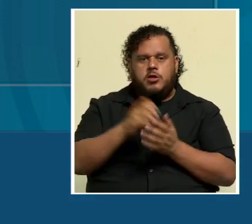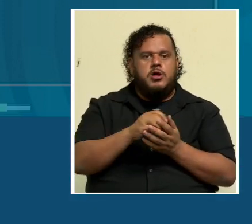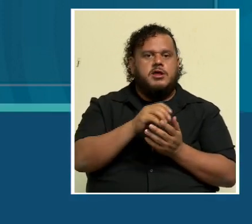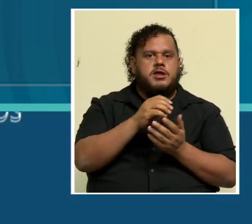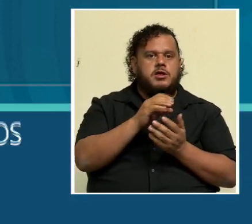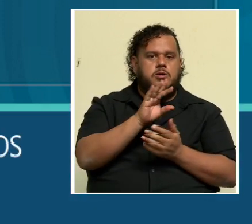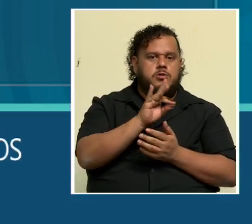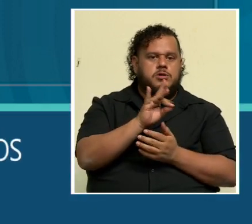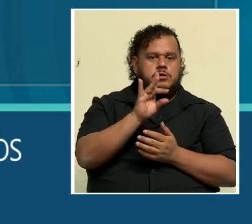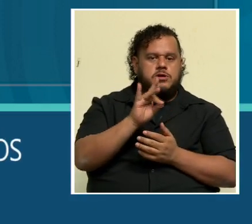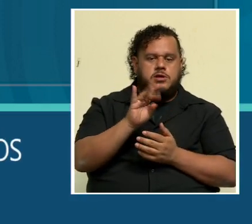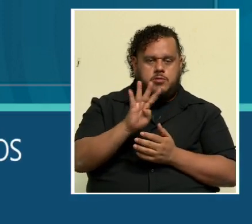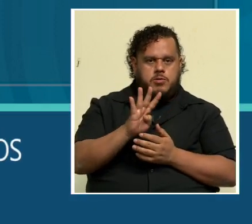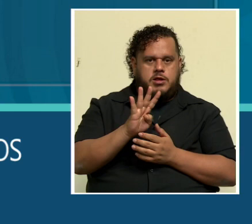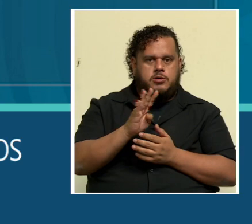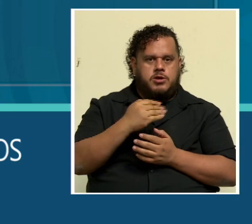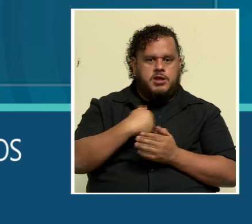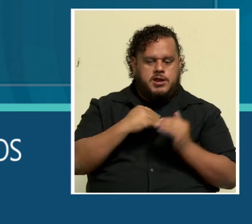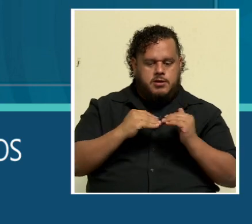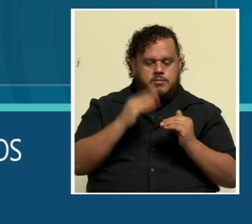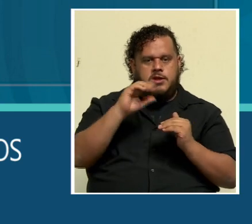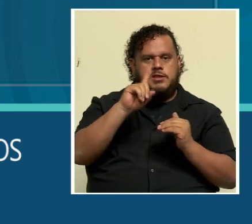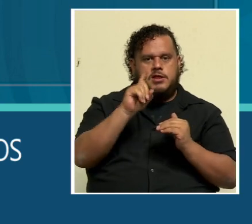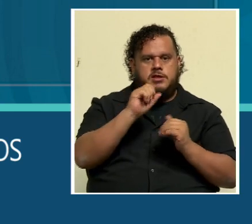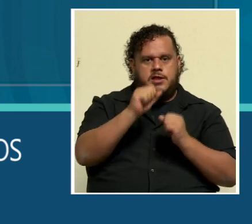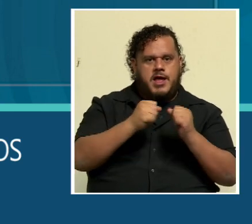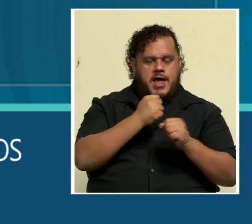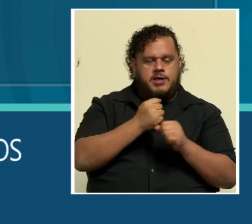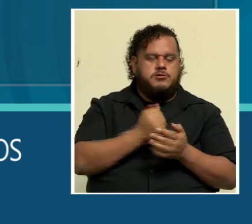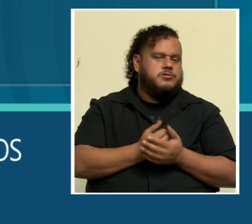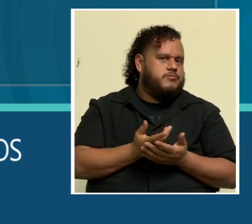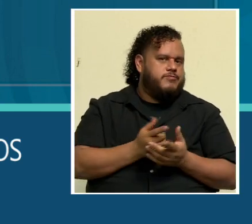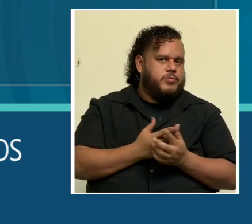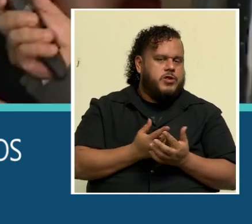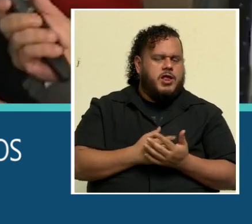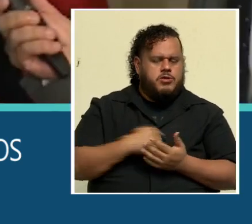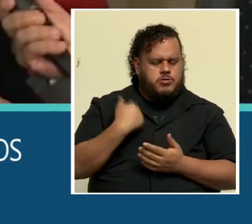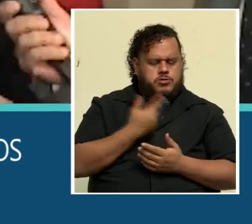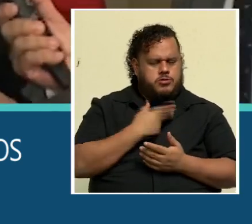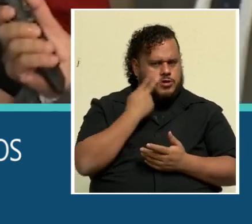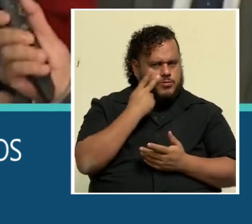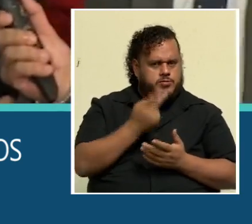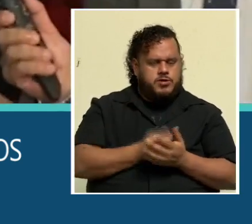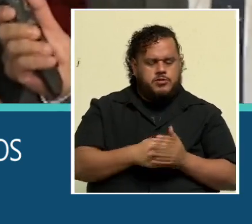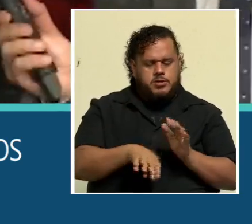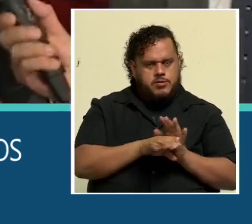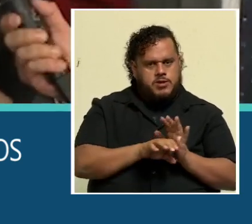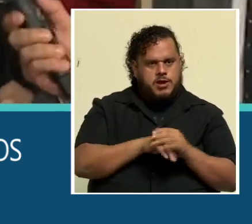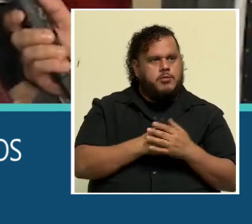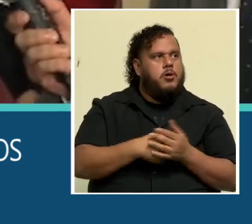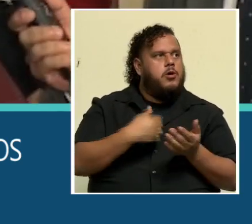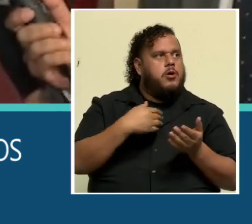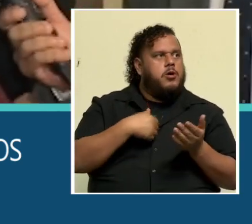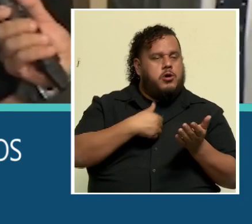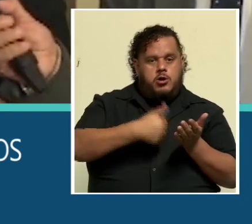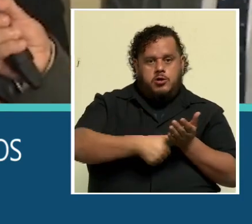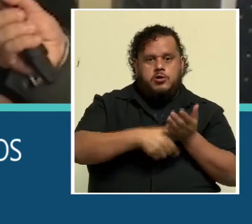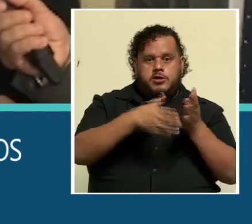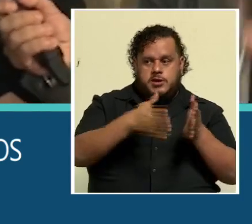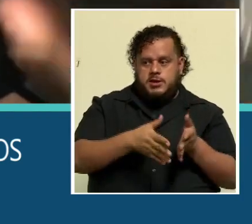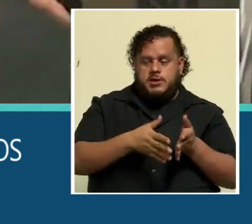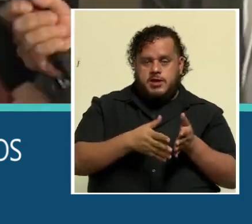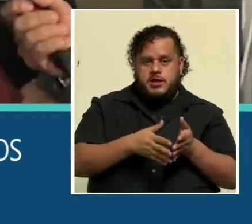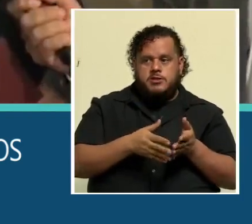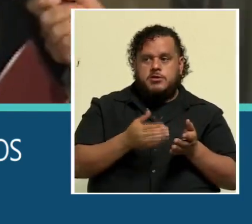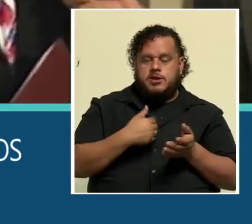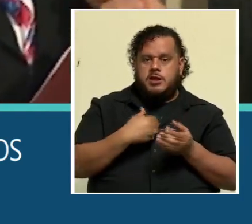884 votantes tienen más de 100 años. Don Ronald, hemos visto que, por ejemplo, los candidatos han apuntado mucho al